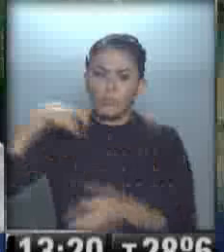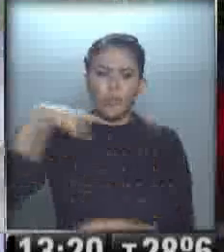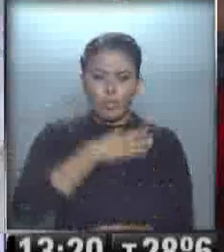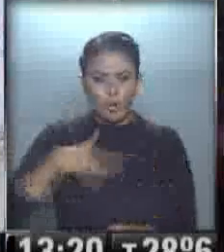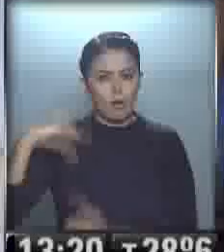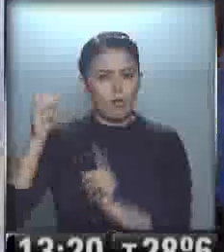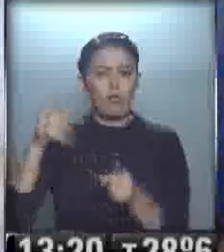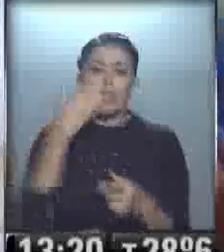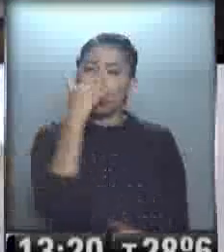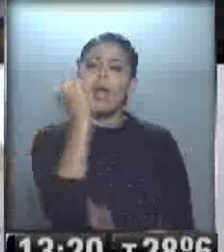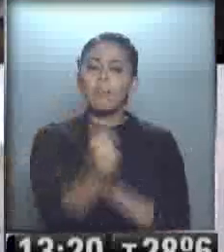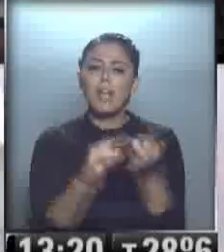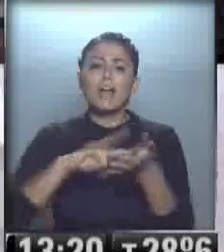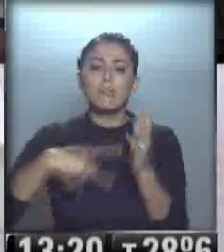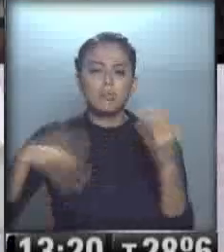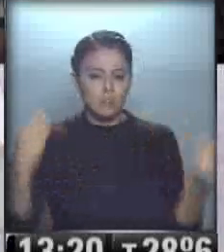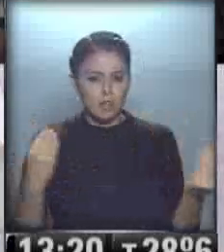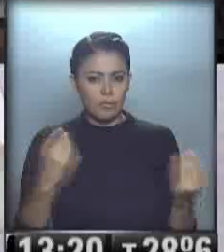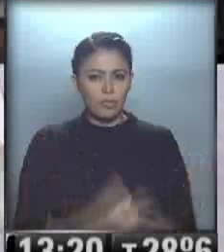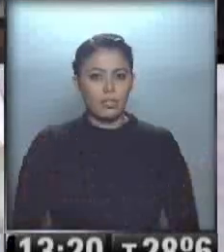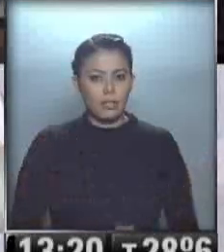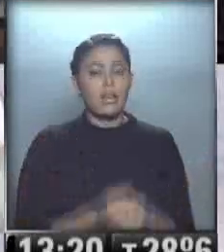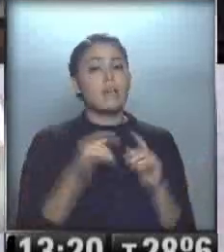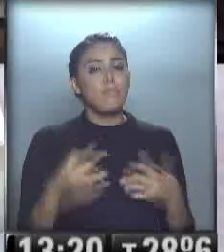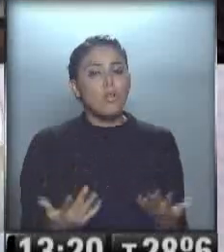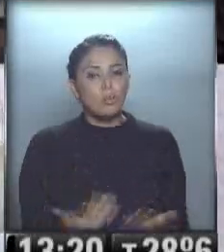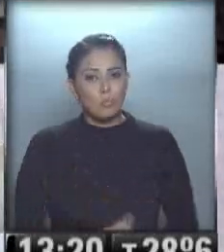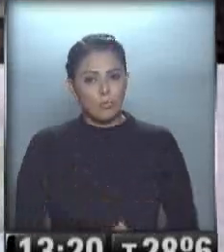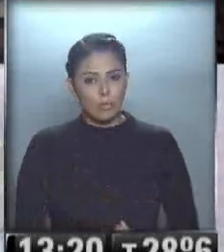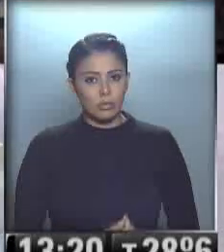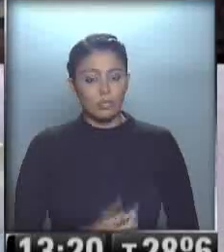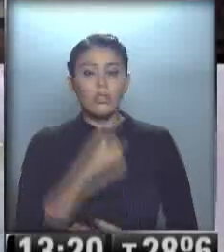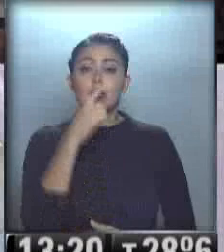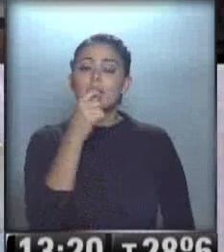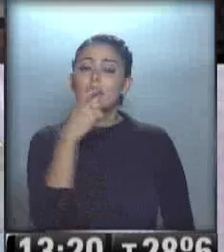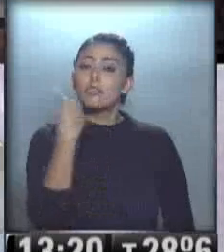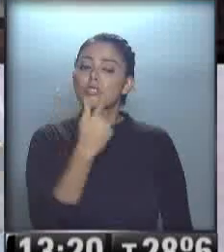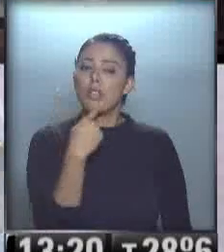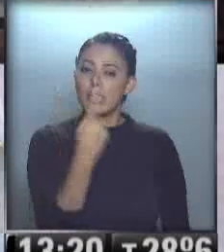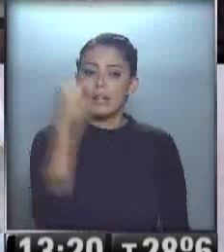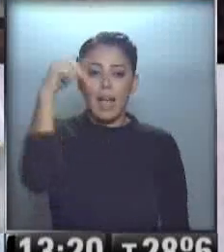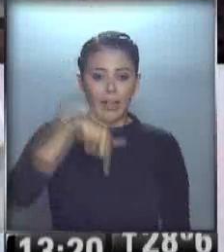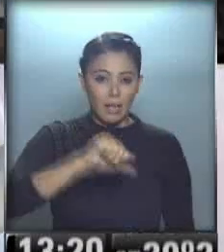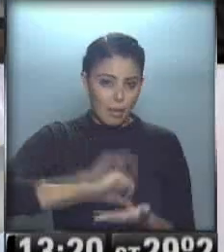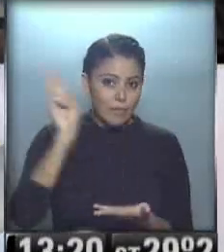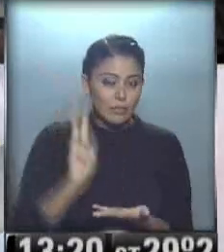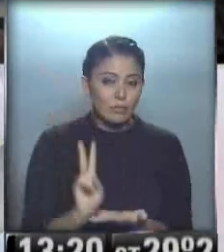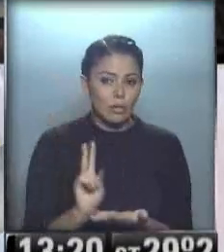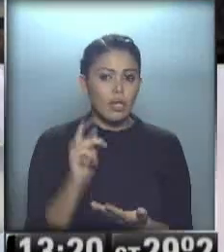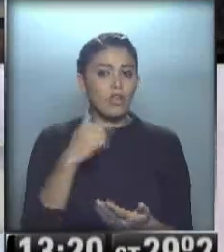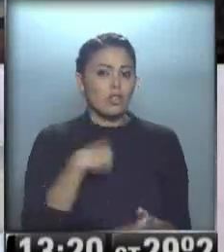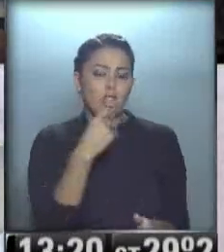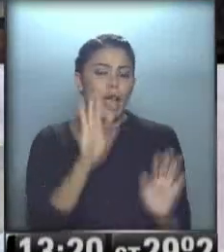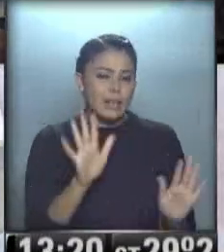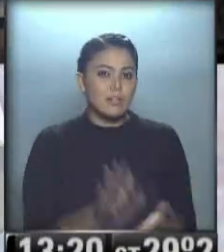explicaremos Qué significa esto Pedro de golpe continuado Y por supuesto cuando decimos que aquí en Venezuela hay o yo lo